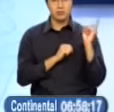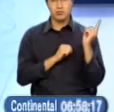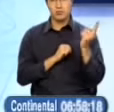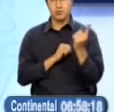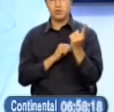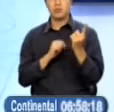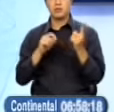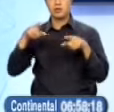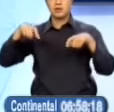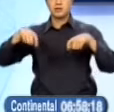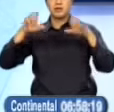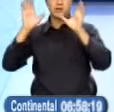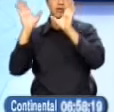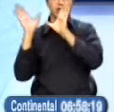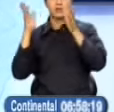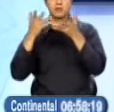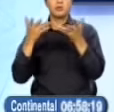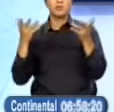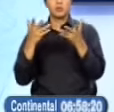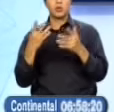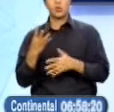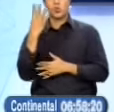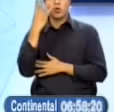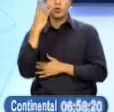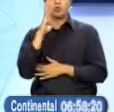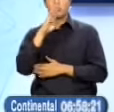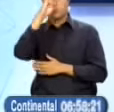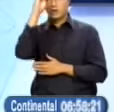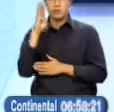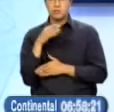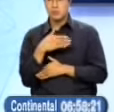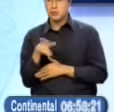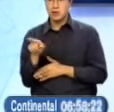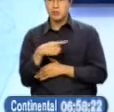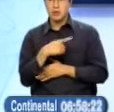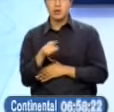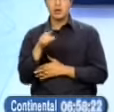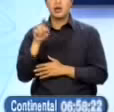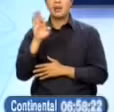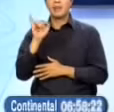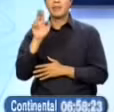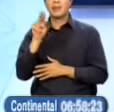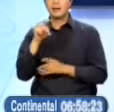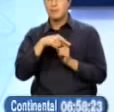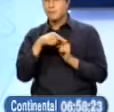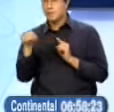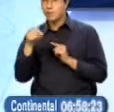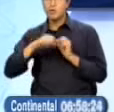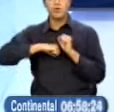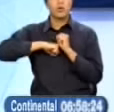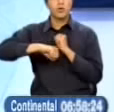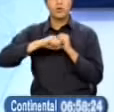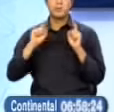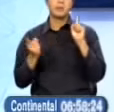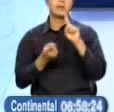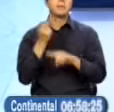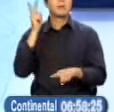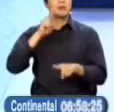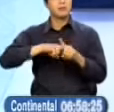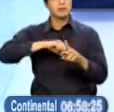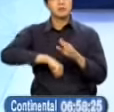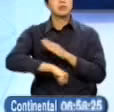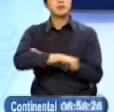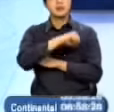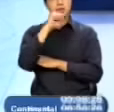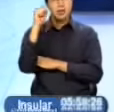norte del estadio olímpico atahualpa dejó a cuatro brasileños en el camino el pase para agustín delgado y el gol marcó ese primer triunfo de la selección